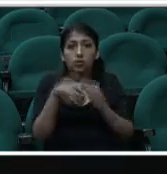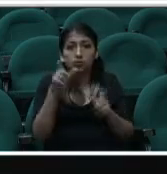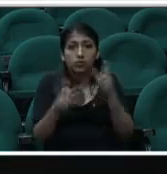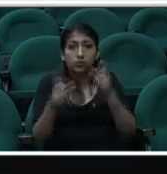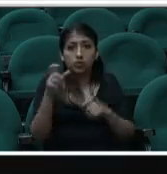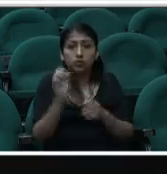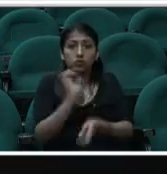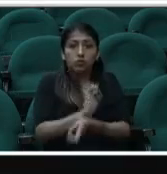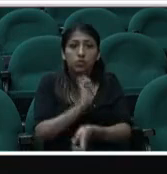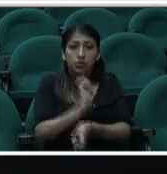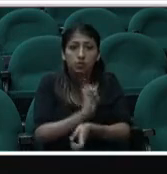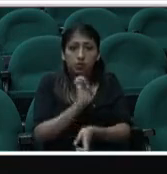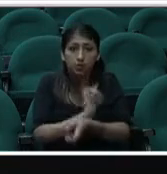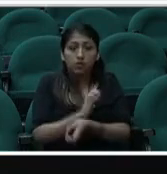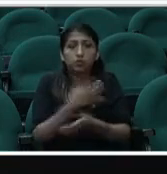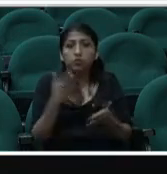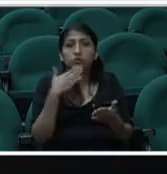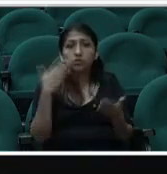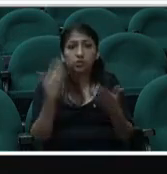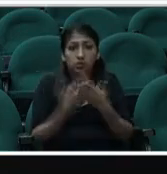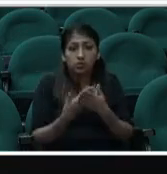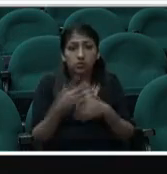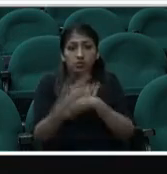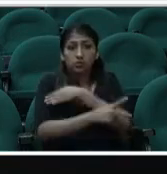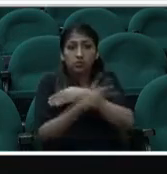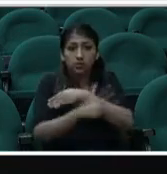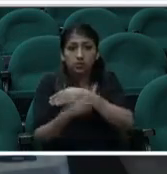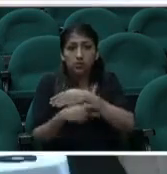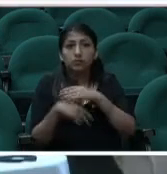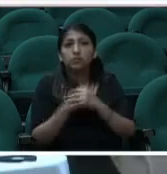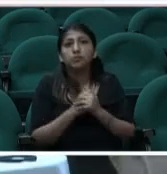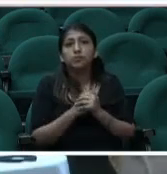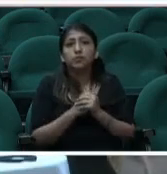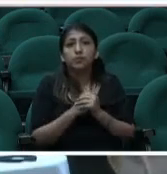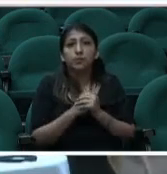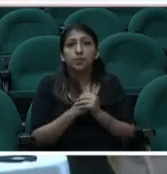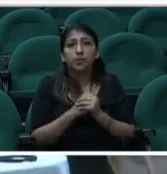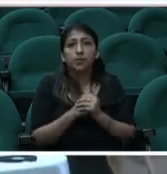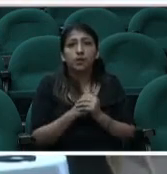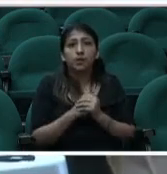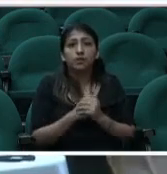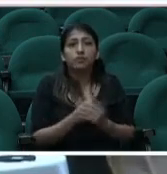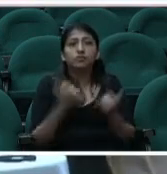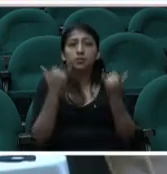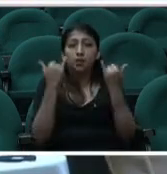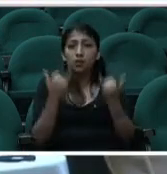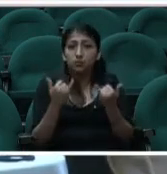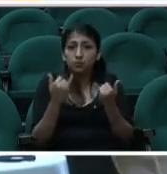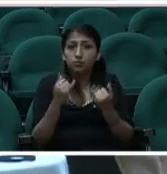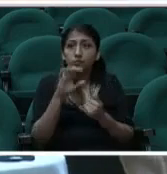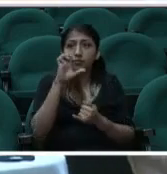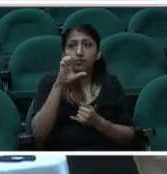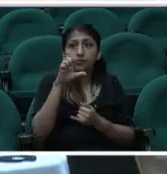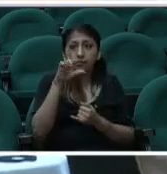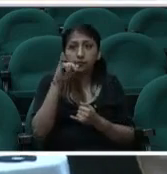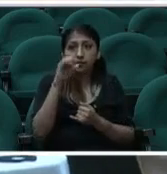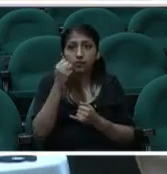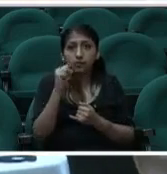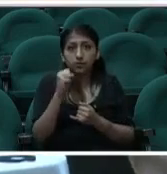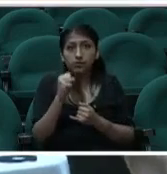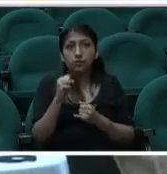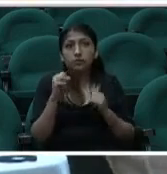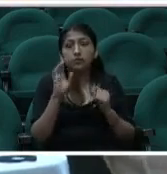ciudadanos ecuatorianos muchas gracias hasta sensis y vamos a darle la oportunidad